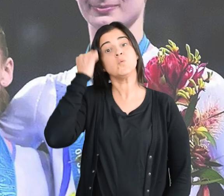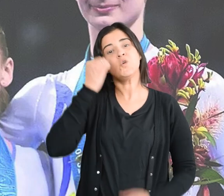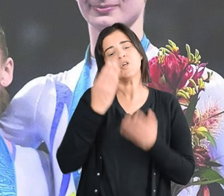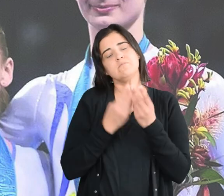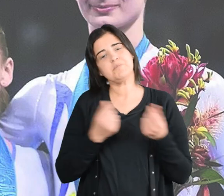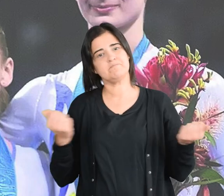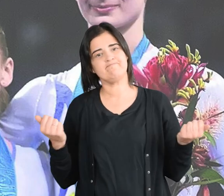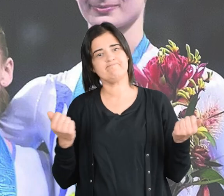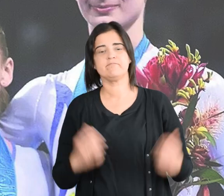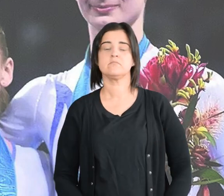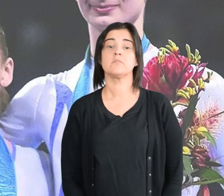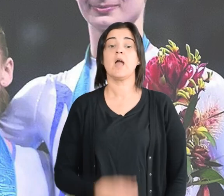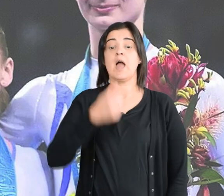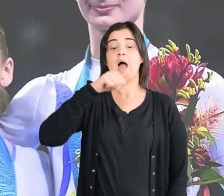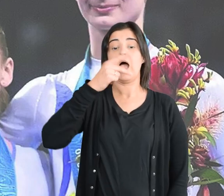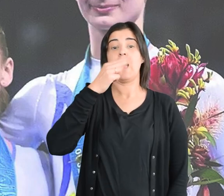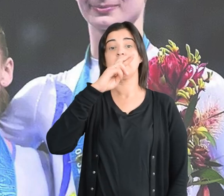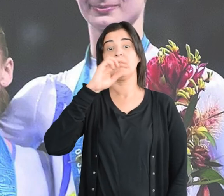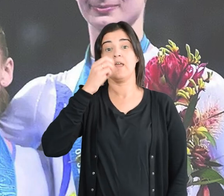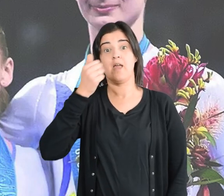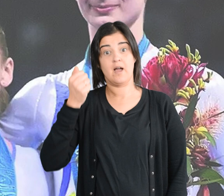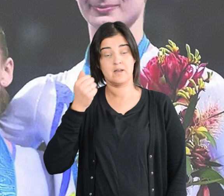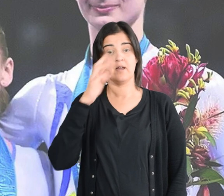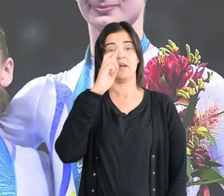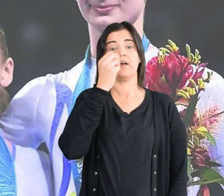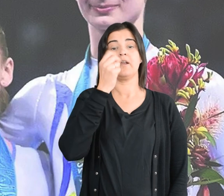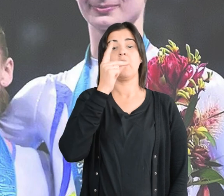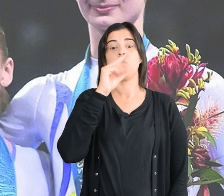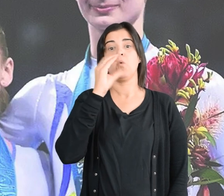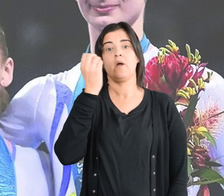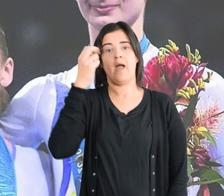un sueño roto Andrea raducan